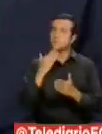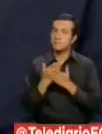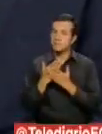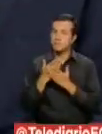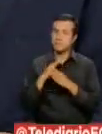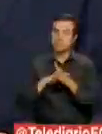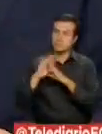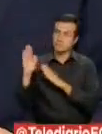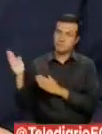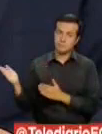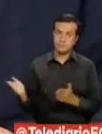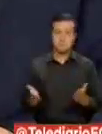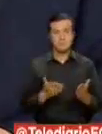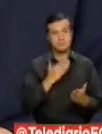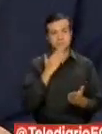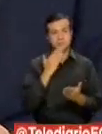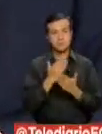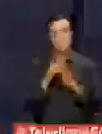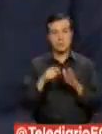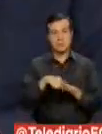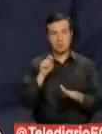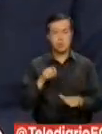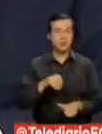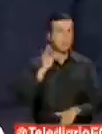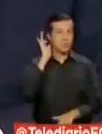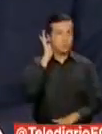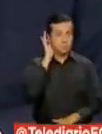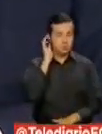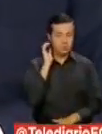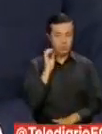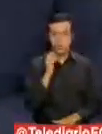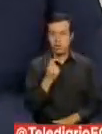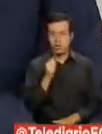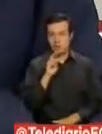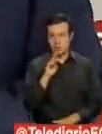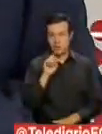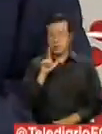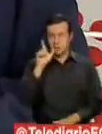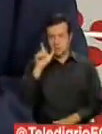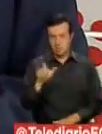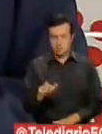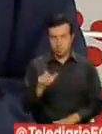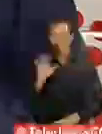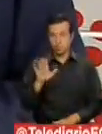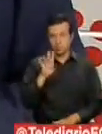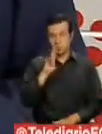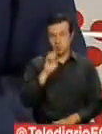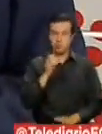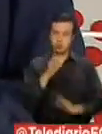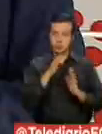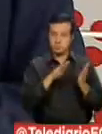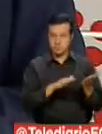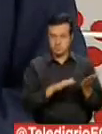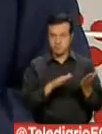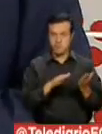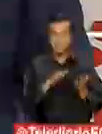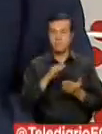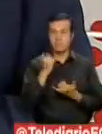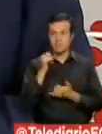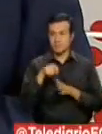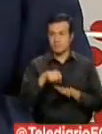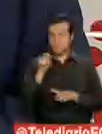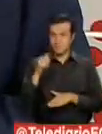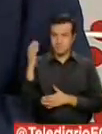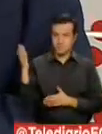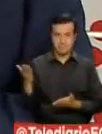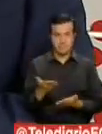aceptar la invitación a este programa. El abogado de la señora Patricia Ochoa de Gabela, viuda de Gabela, Patricio Román, esta mañana aquí en